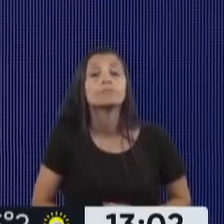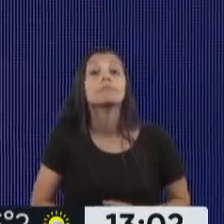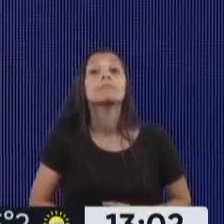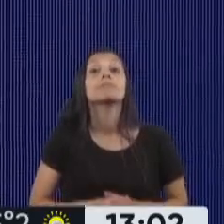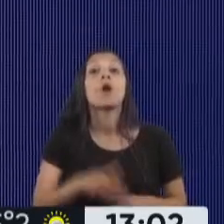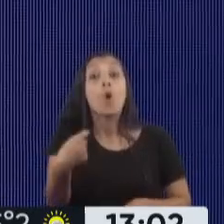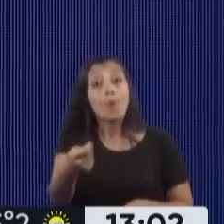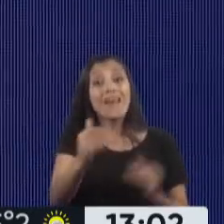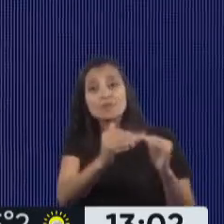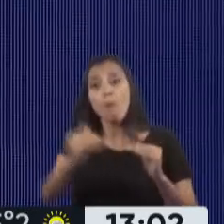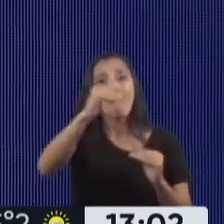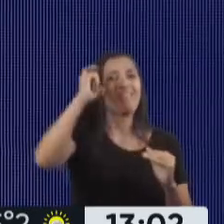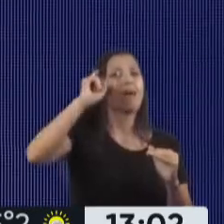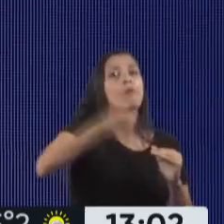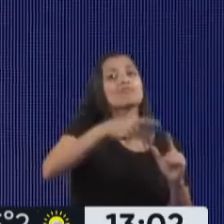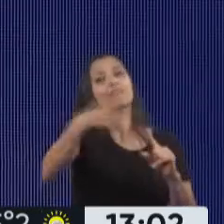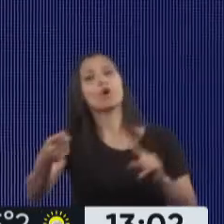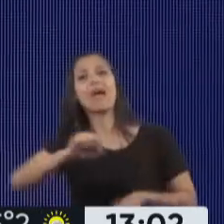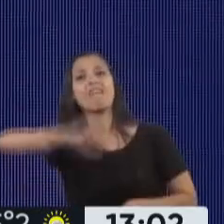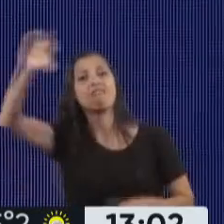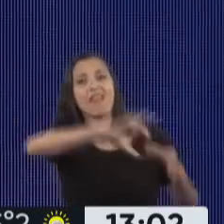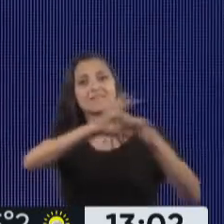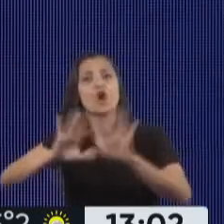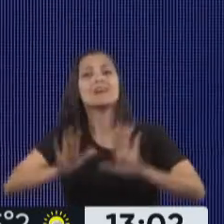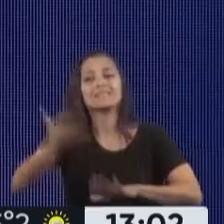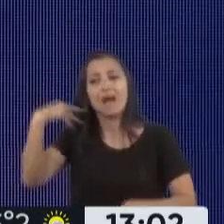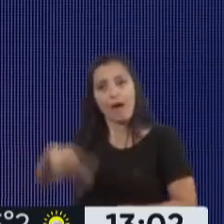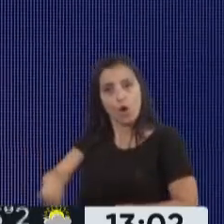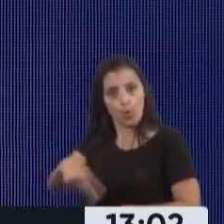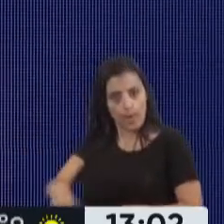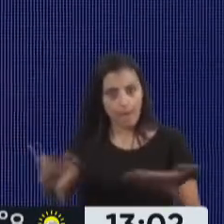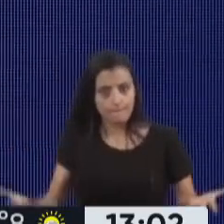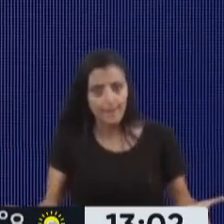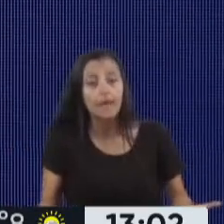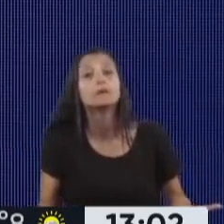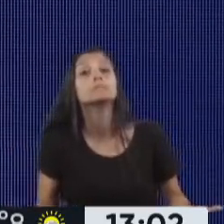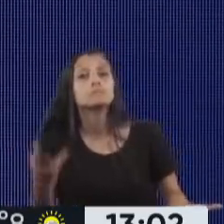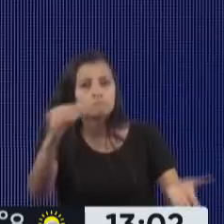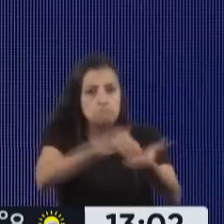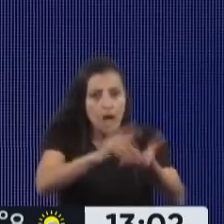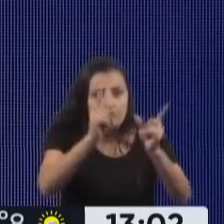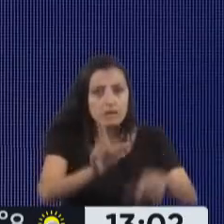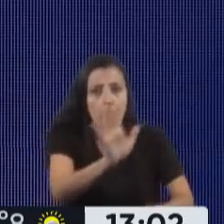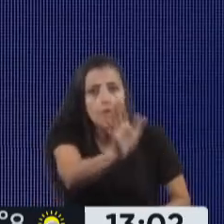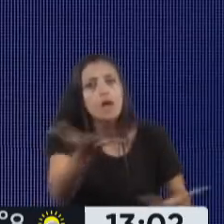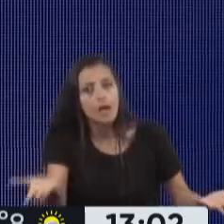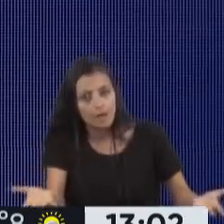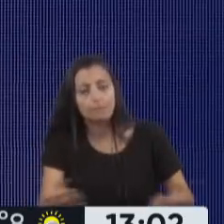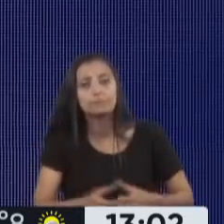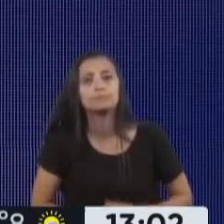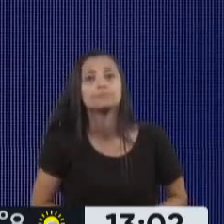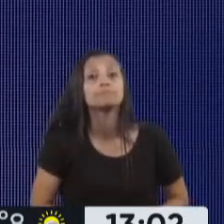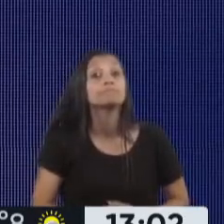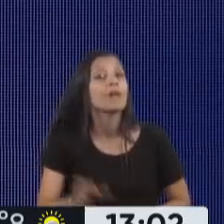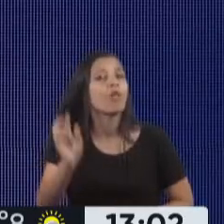inflación y arriba de lo que estaban en noviembre. Y no solo eso, sino que además